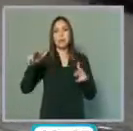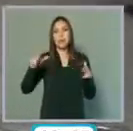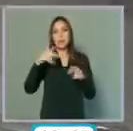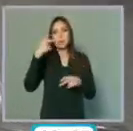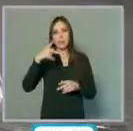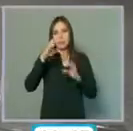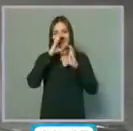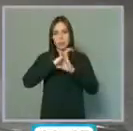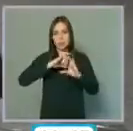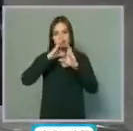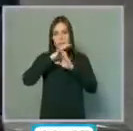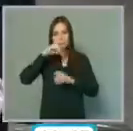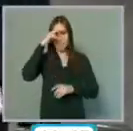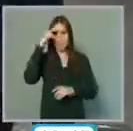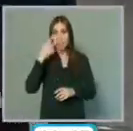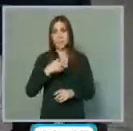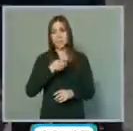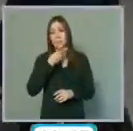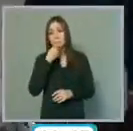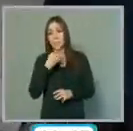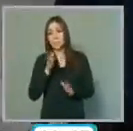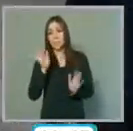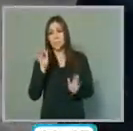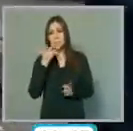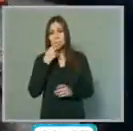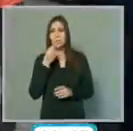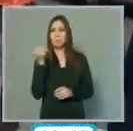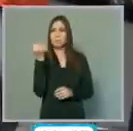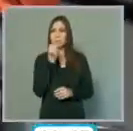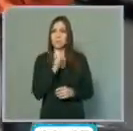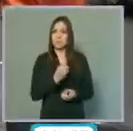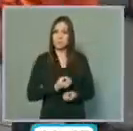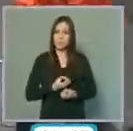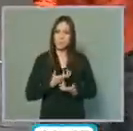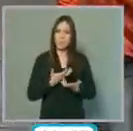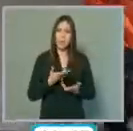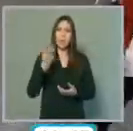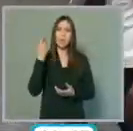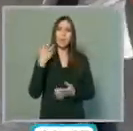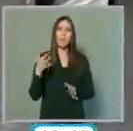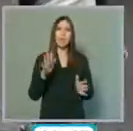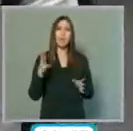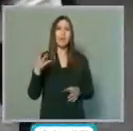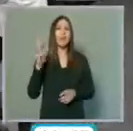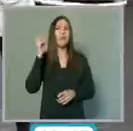malas lenguas, que era medio, como buen poeta, era medio flojonazo